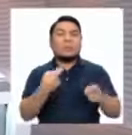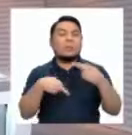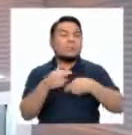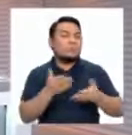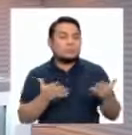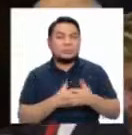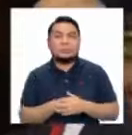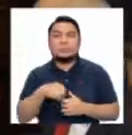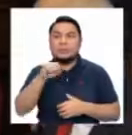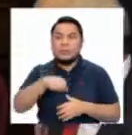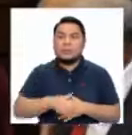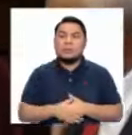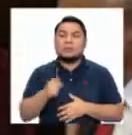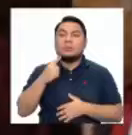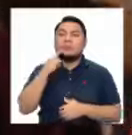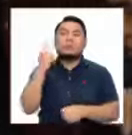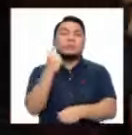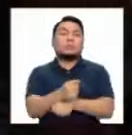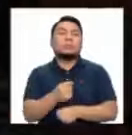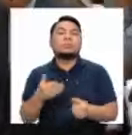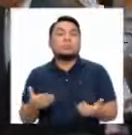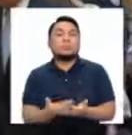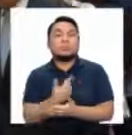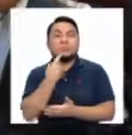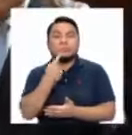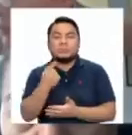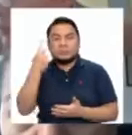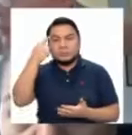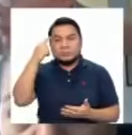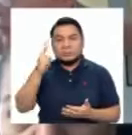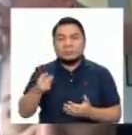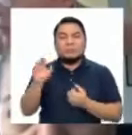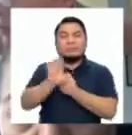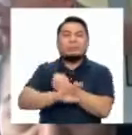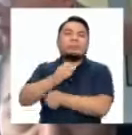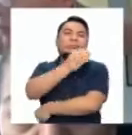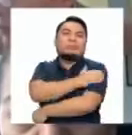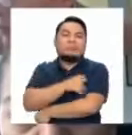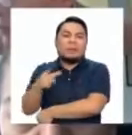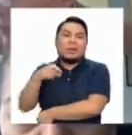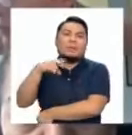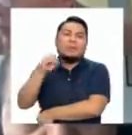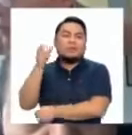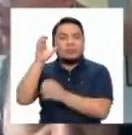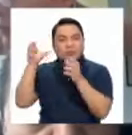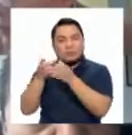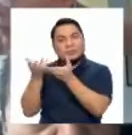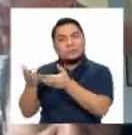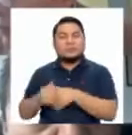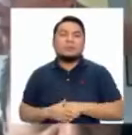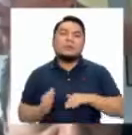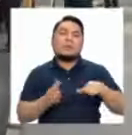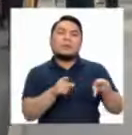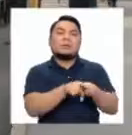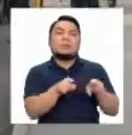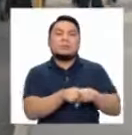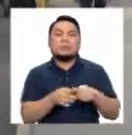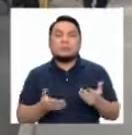Así es, denuncian nuevo blindaje a Pedro Chávarri en el Congreso. Además,